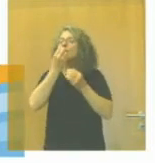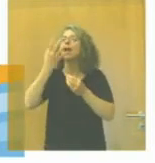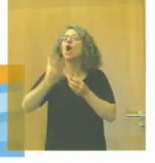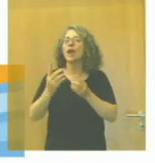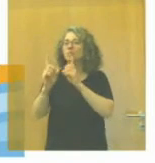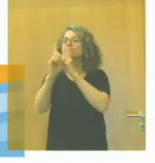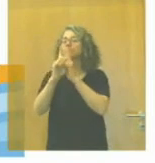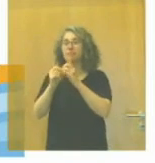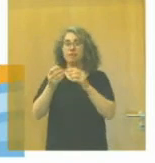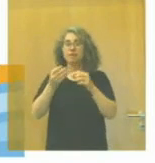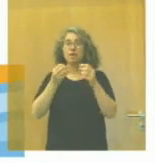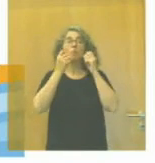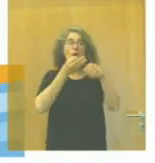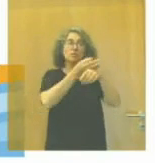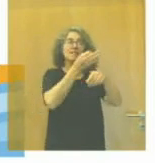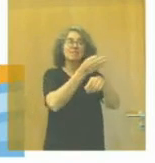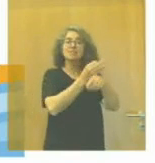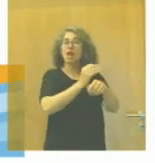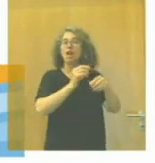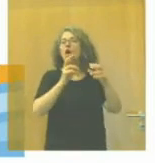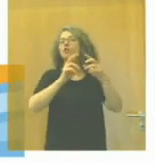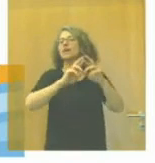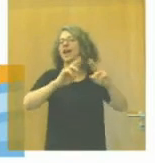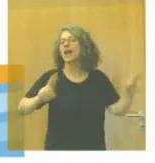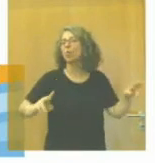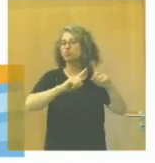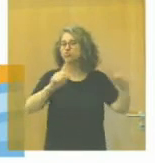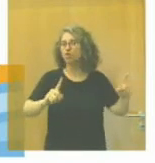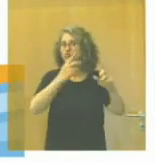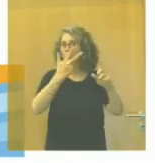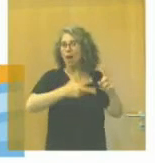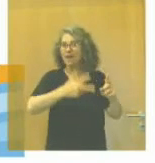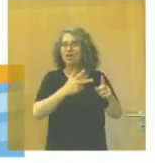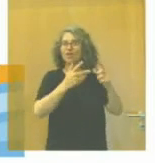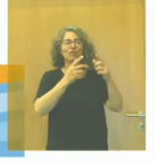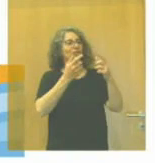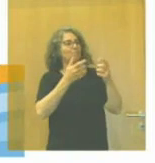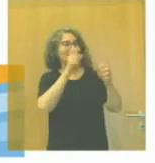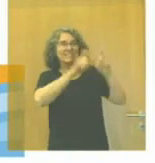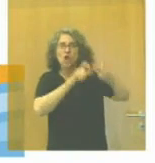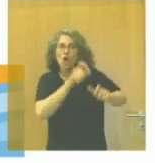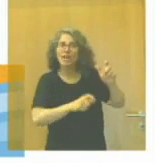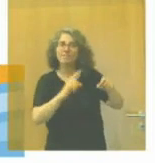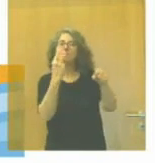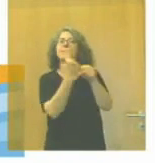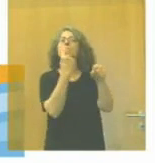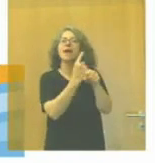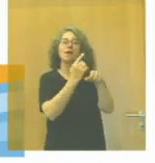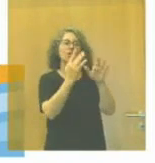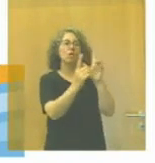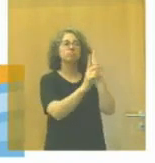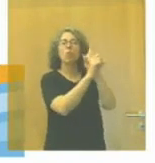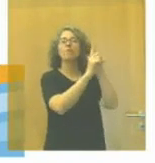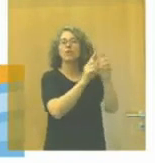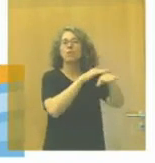la capacitación de los recursos del primer nivel de atención. Para ello nos apoyamos en personas con alto